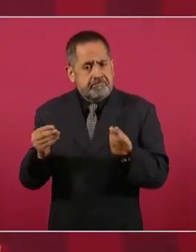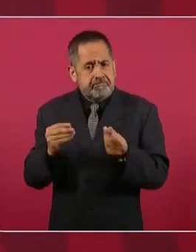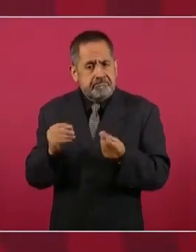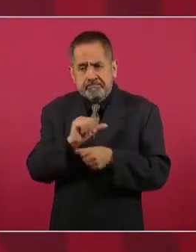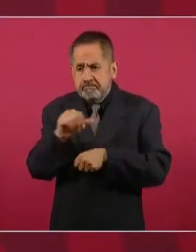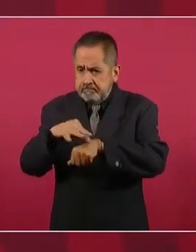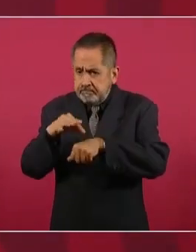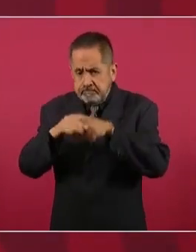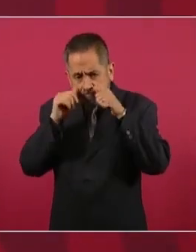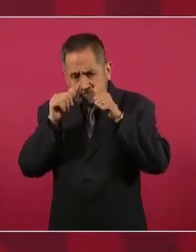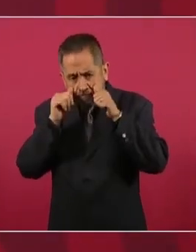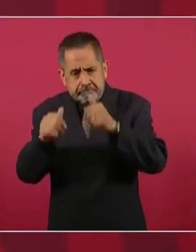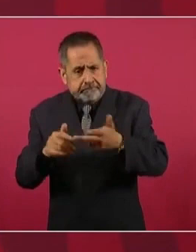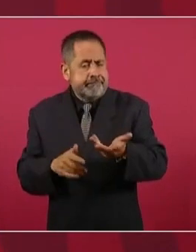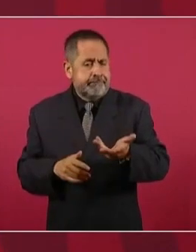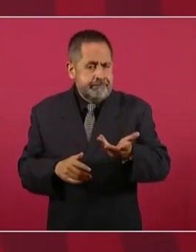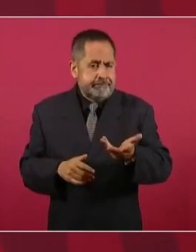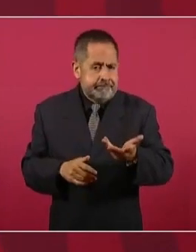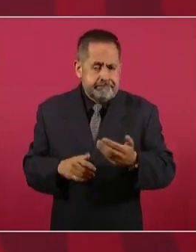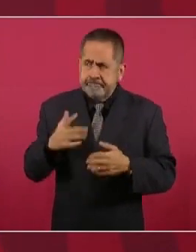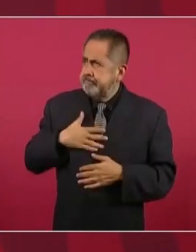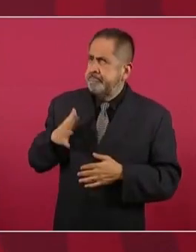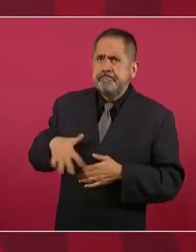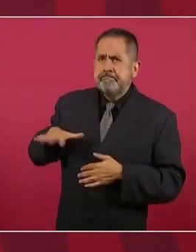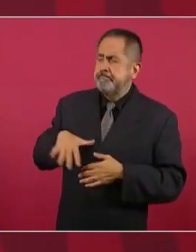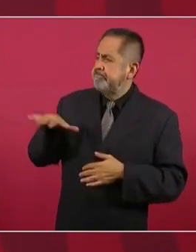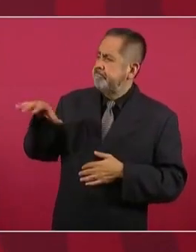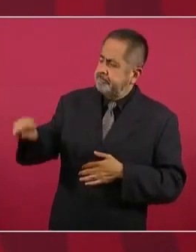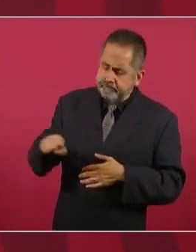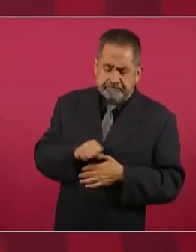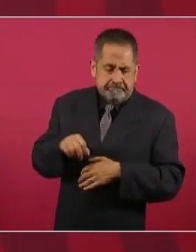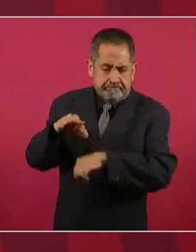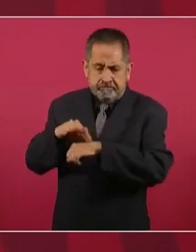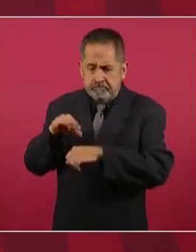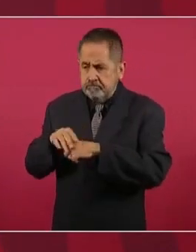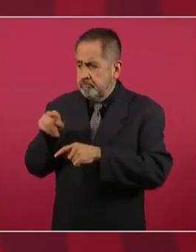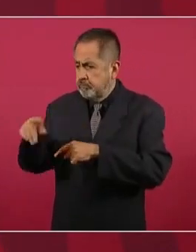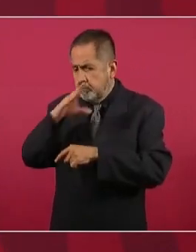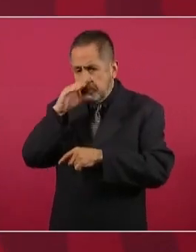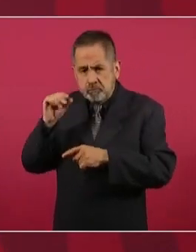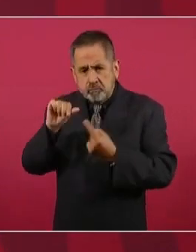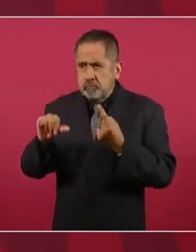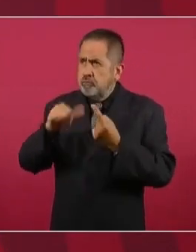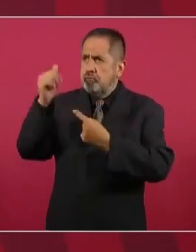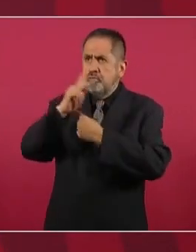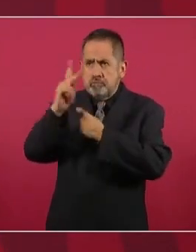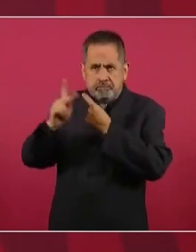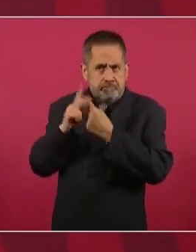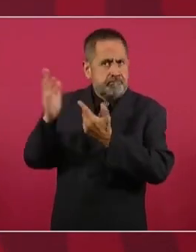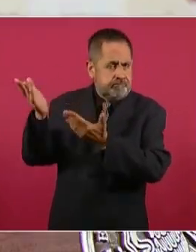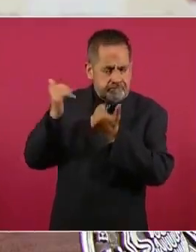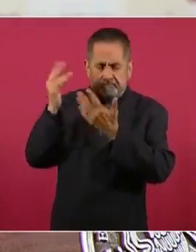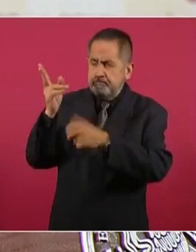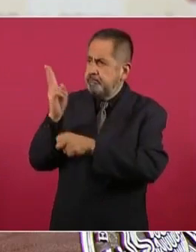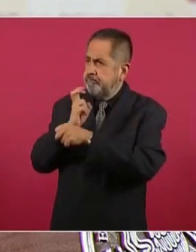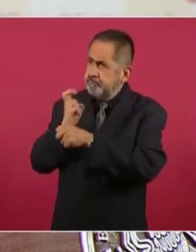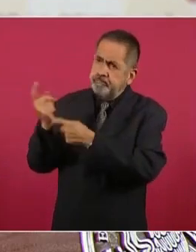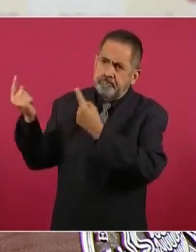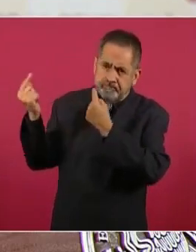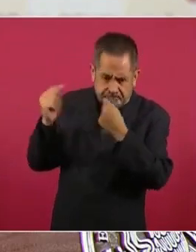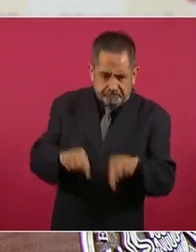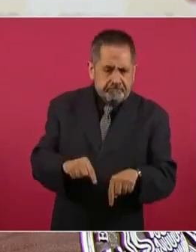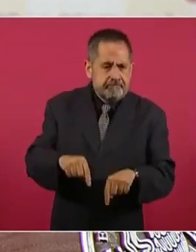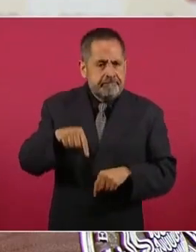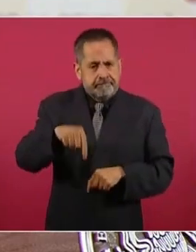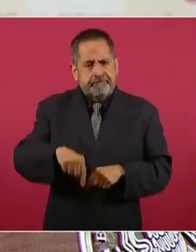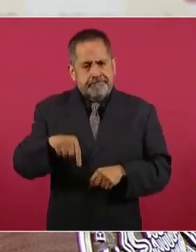y vamos a buscar médicos de otros países, pero vamos a